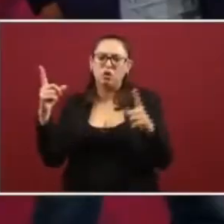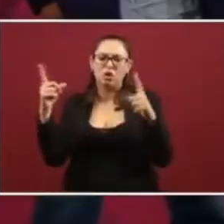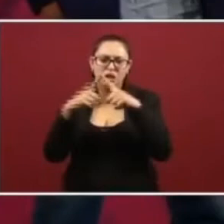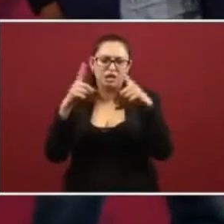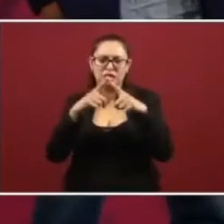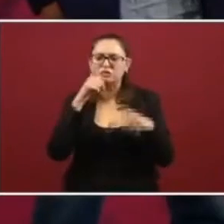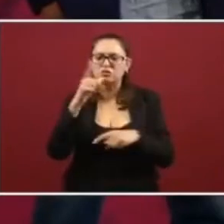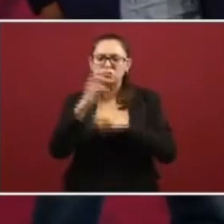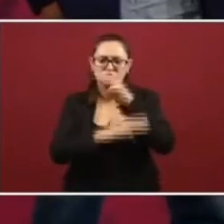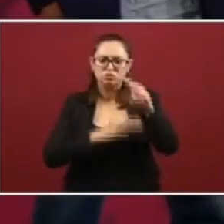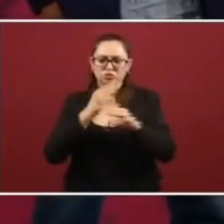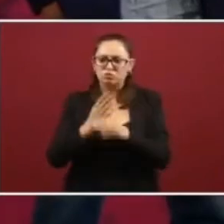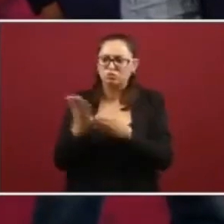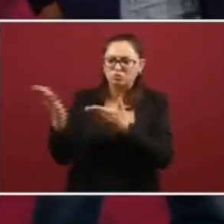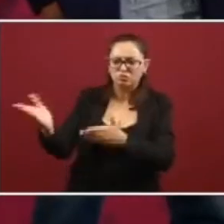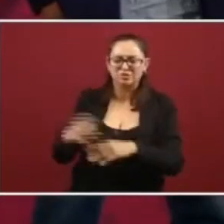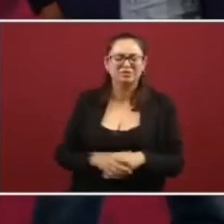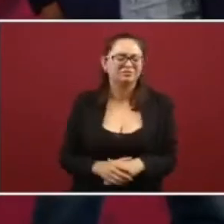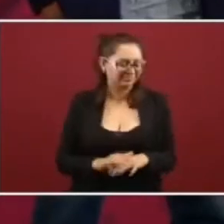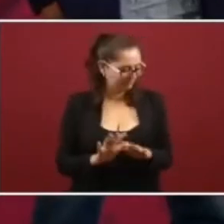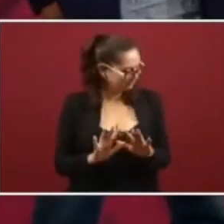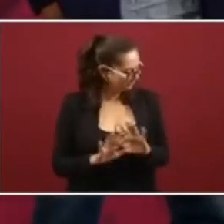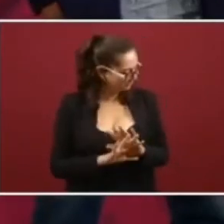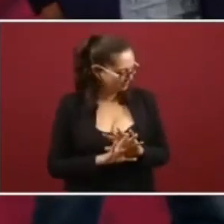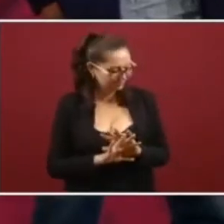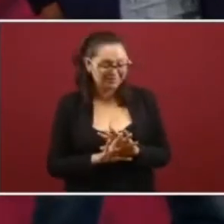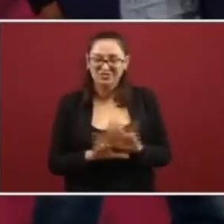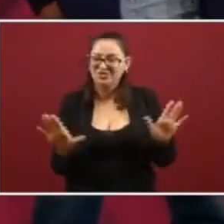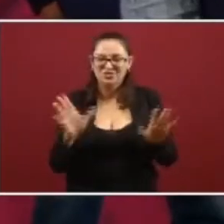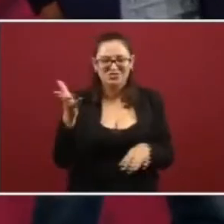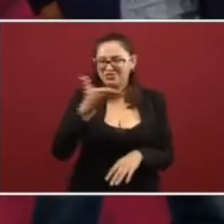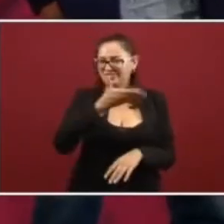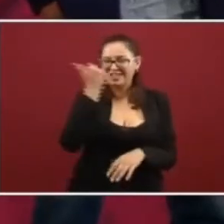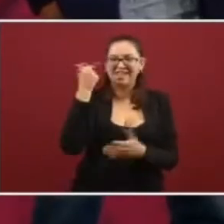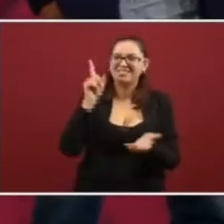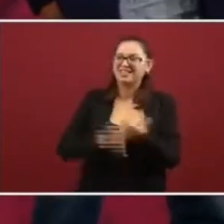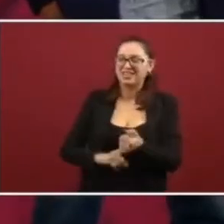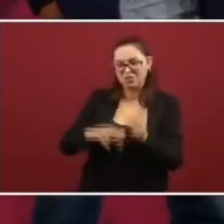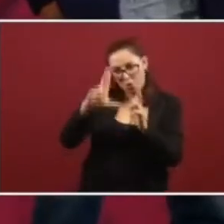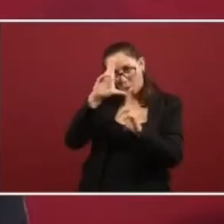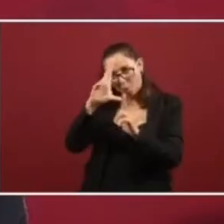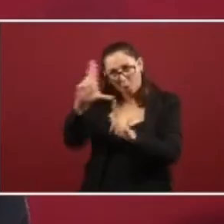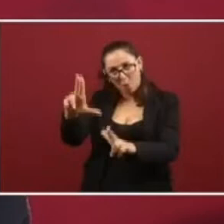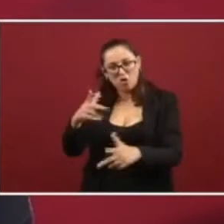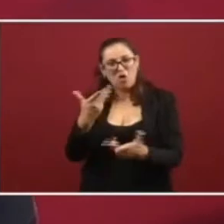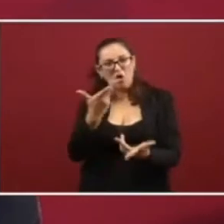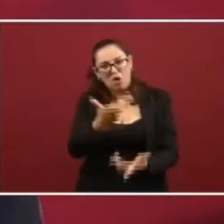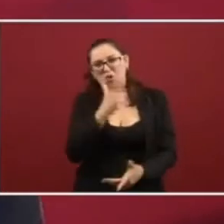yo si se utilizó para hacerle un homenaje. Eso,